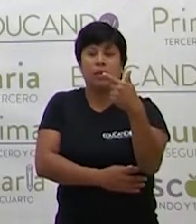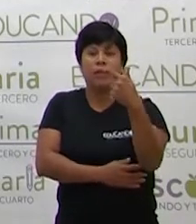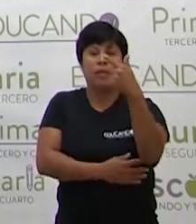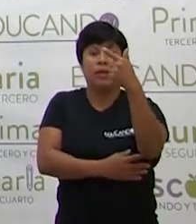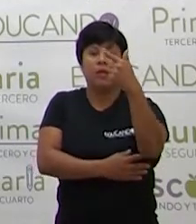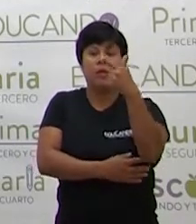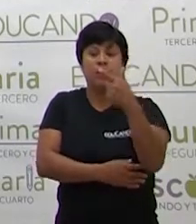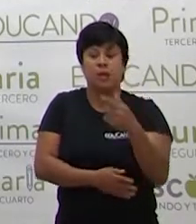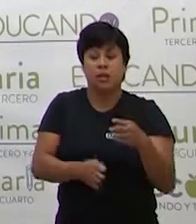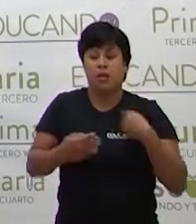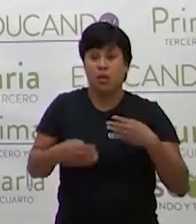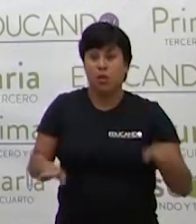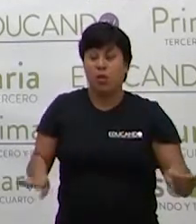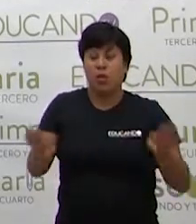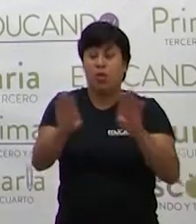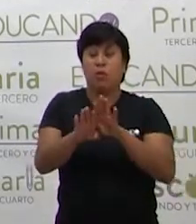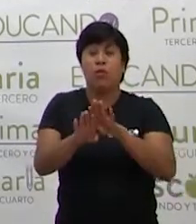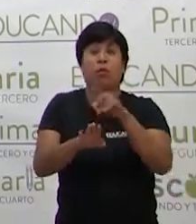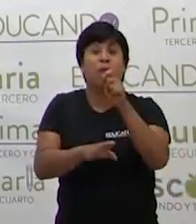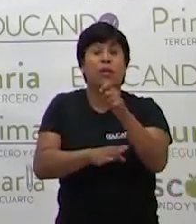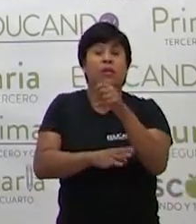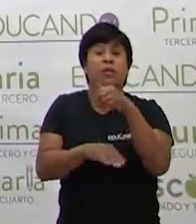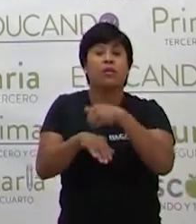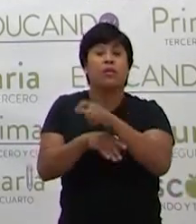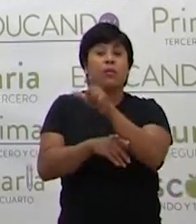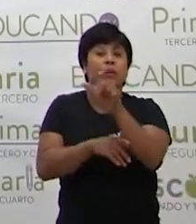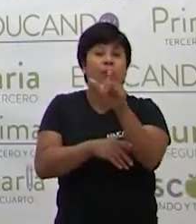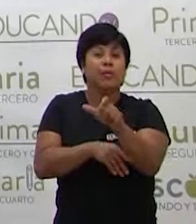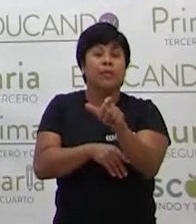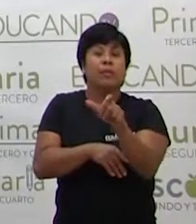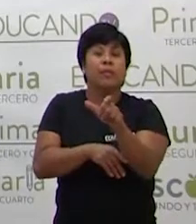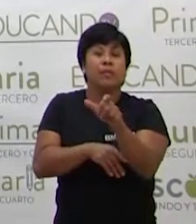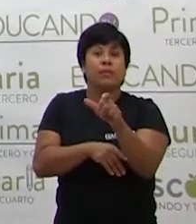y si los junto, formo el número